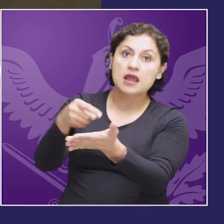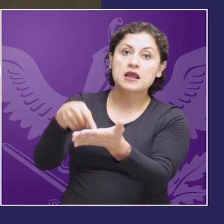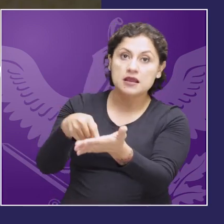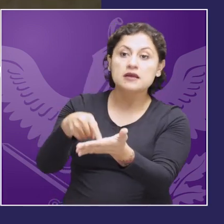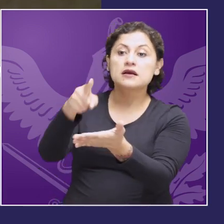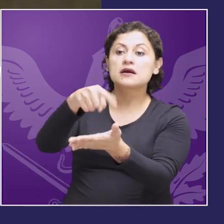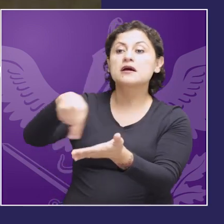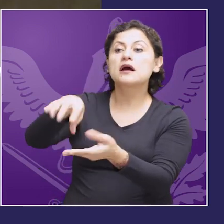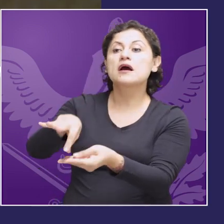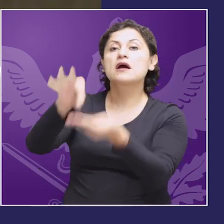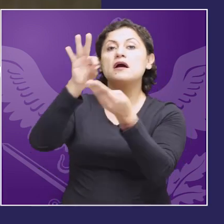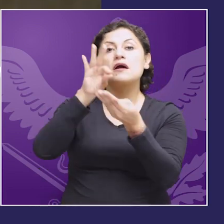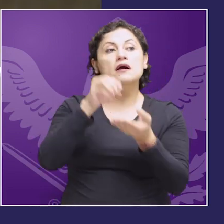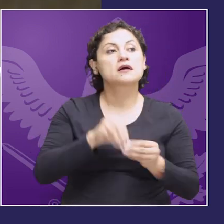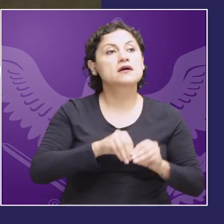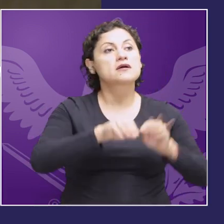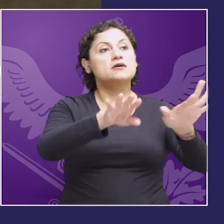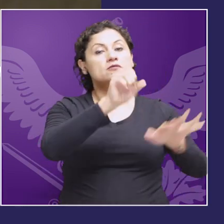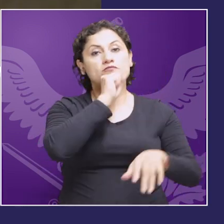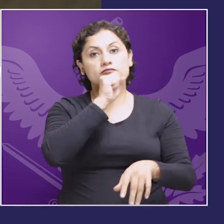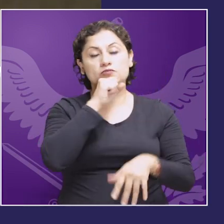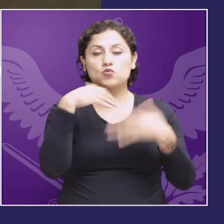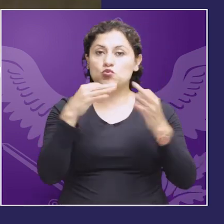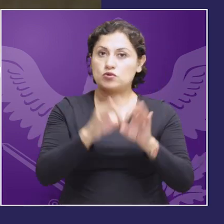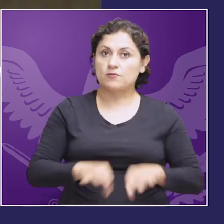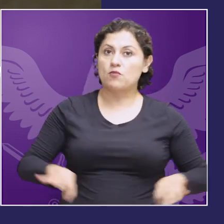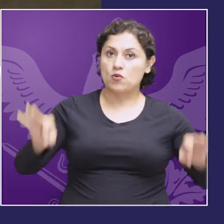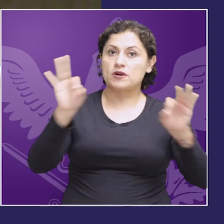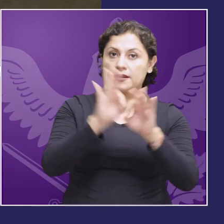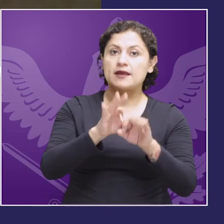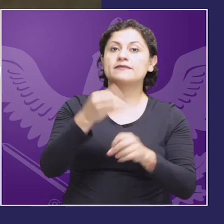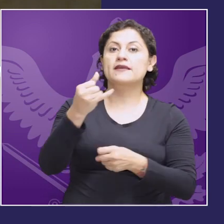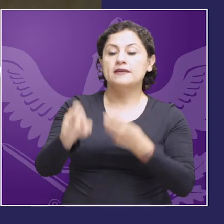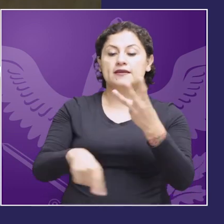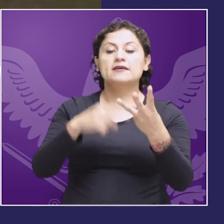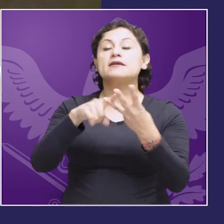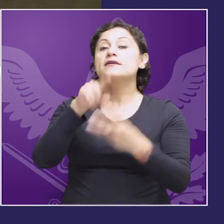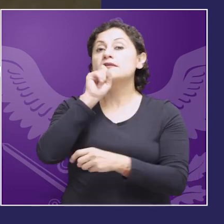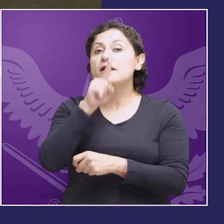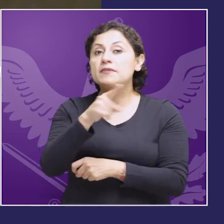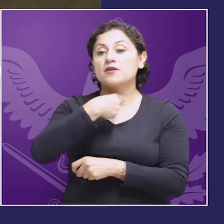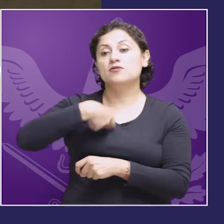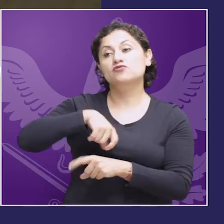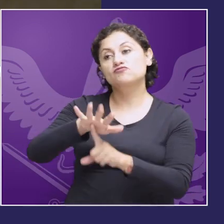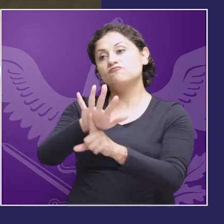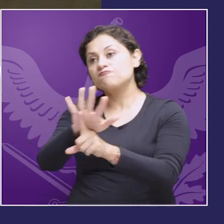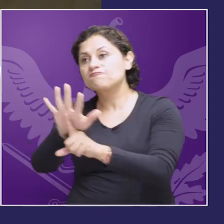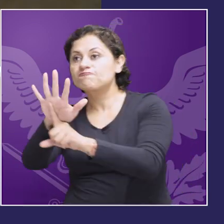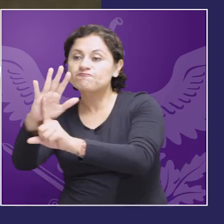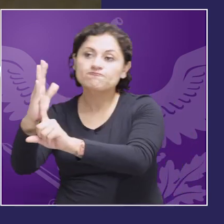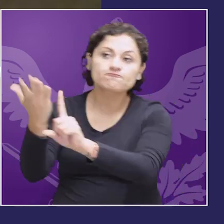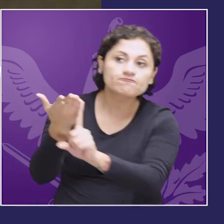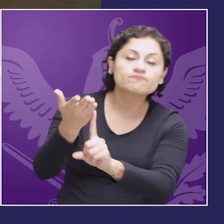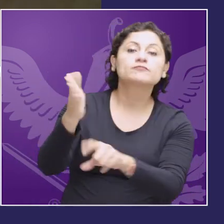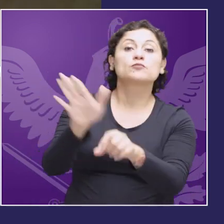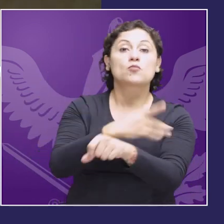de persuasión. Así como todos en algún momento nos hizo clic, entendimos cuál era el punto, cuál era la idea, y